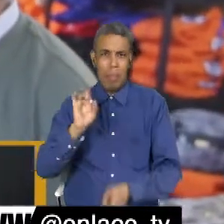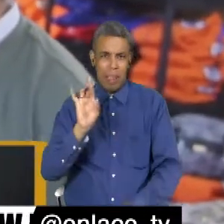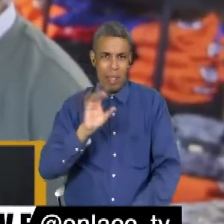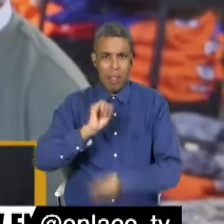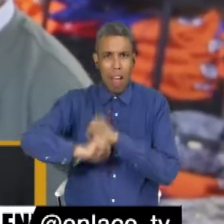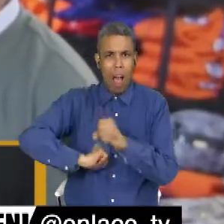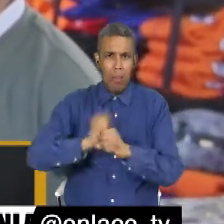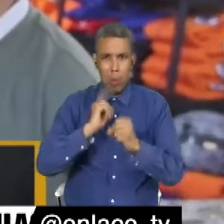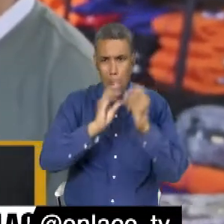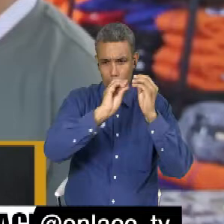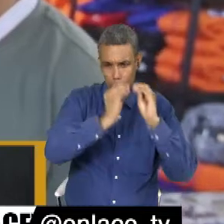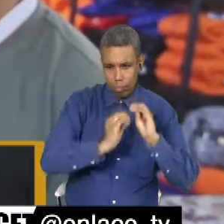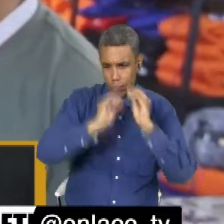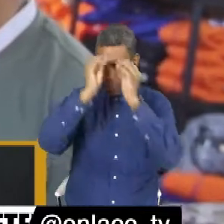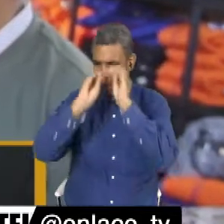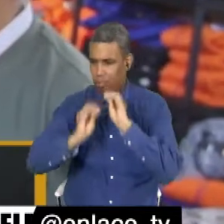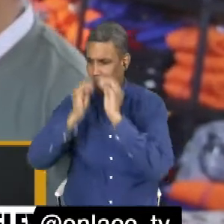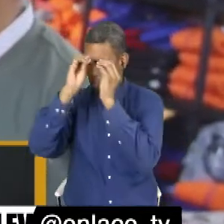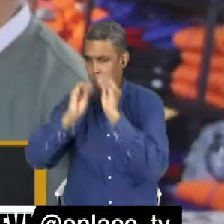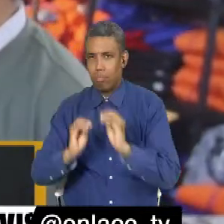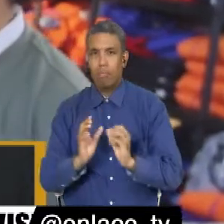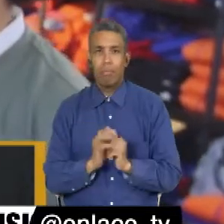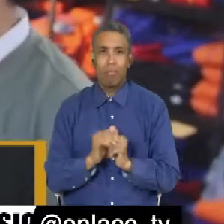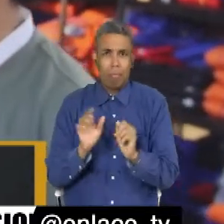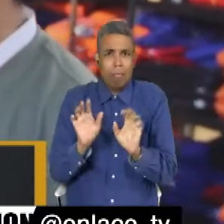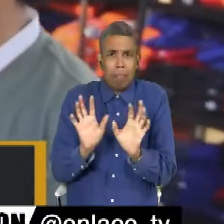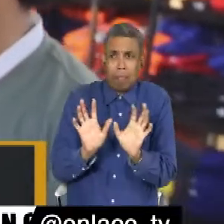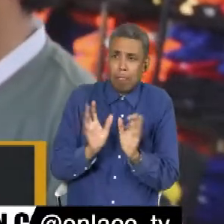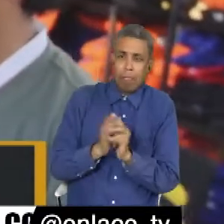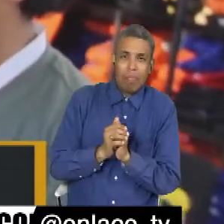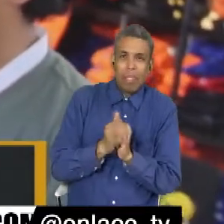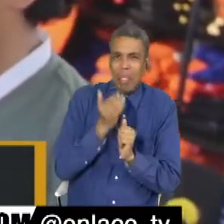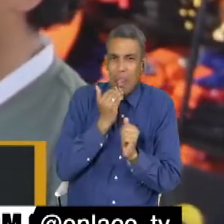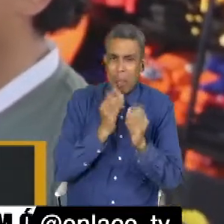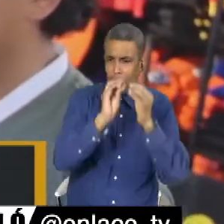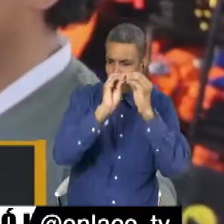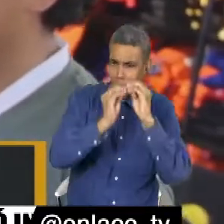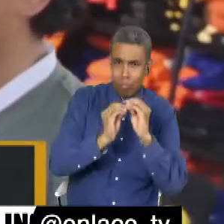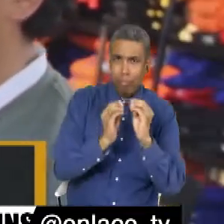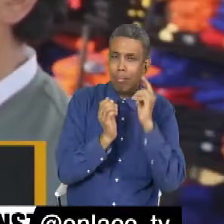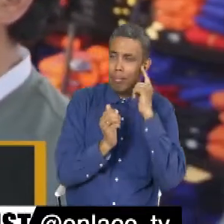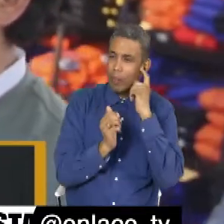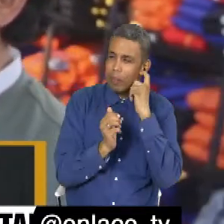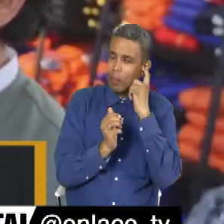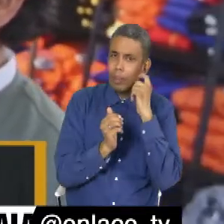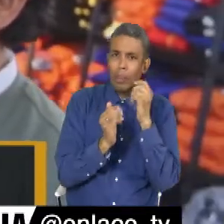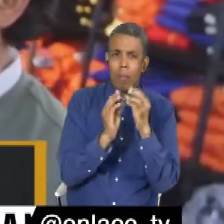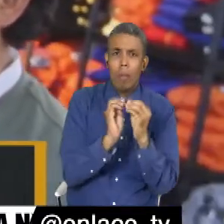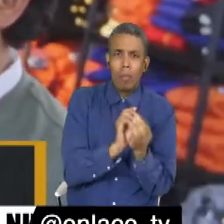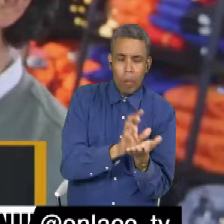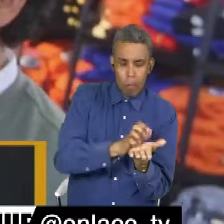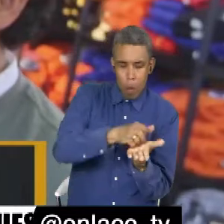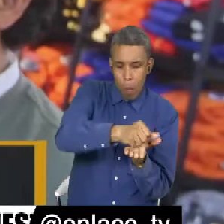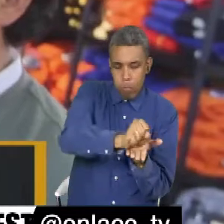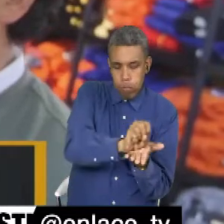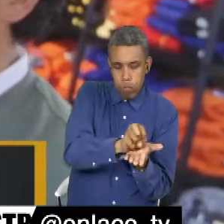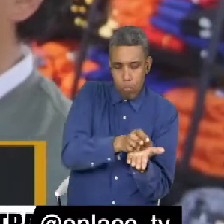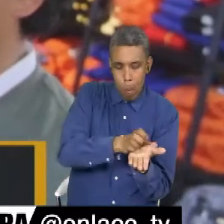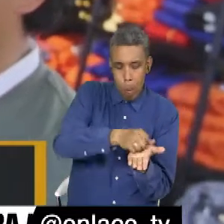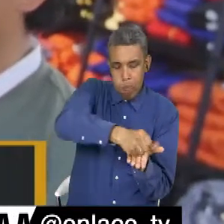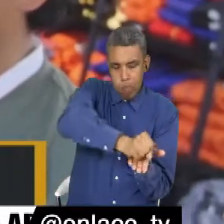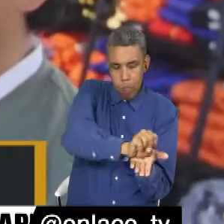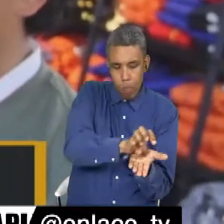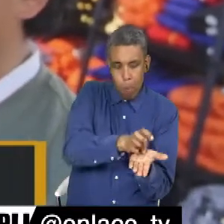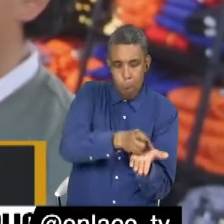el porcelanicrom lo vemos en expresiones mucho más tiernas y es un trabajo mucho más femenino. ¿Cómo llega